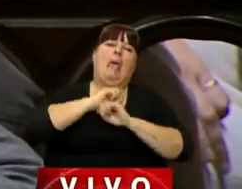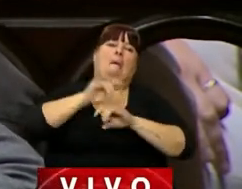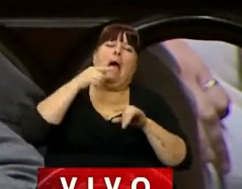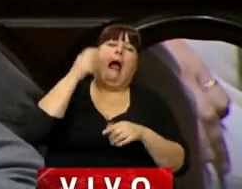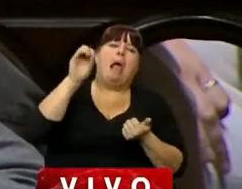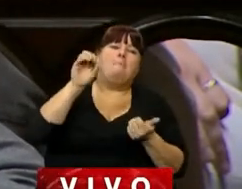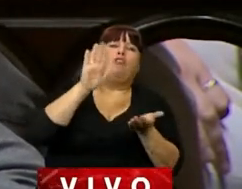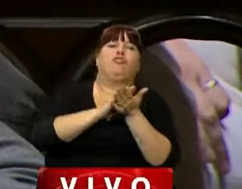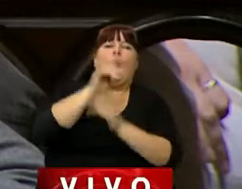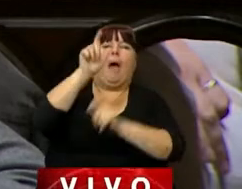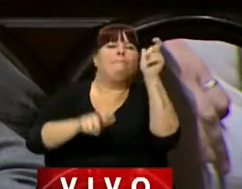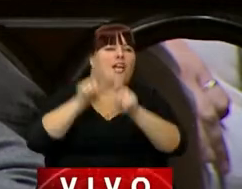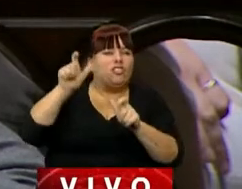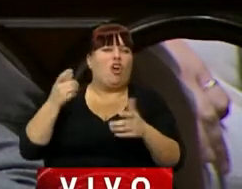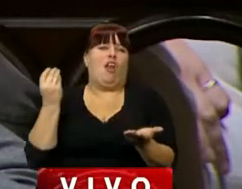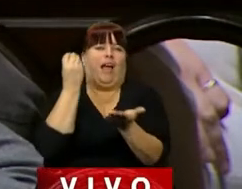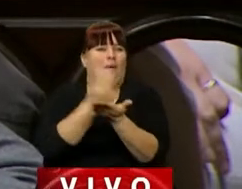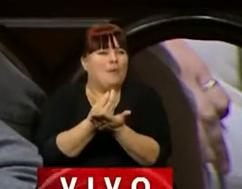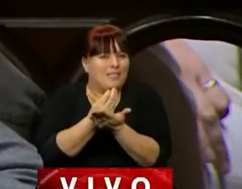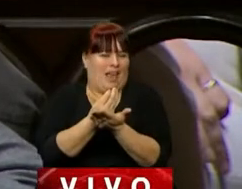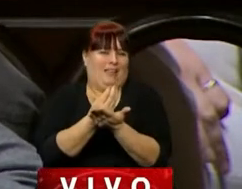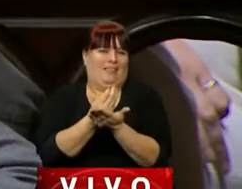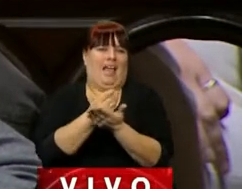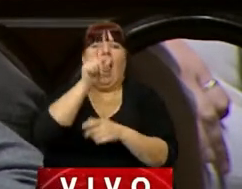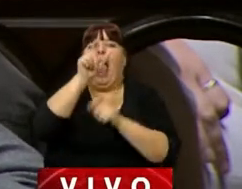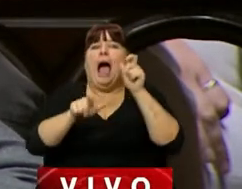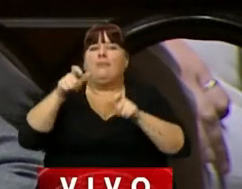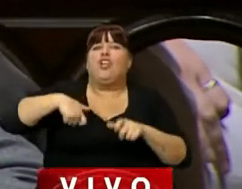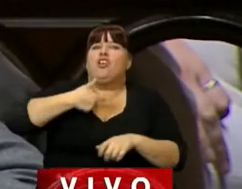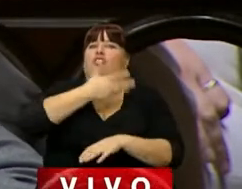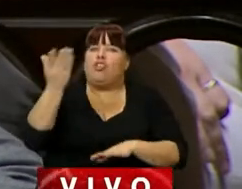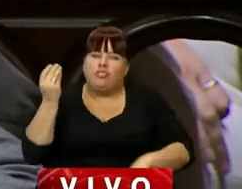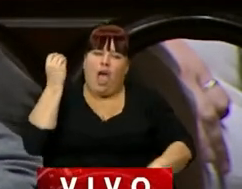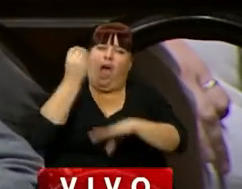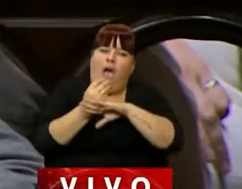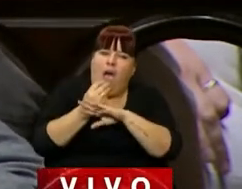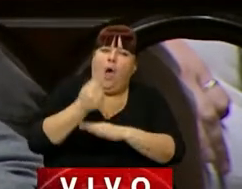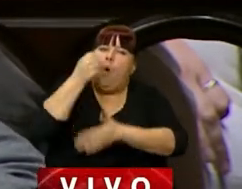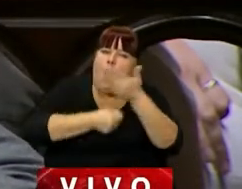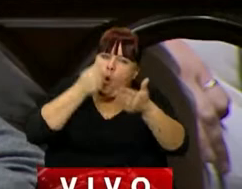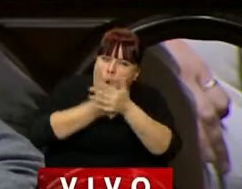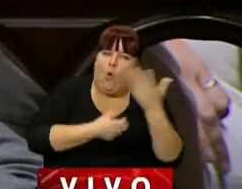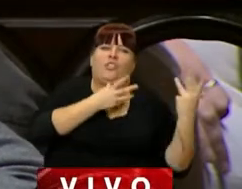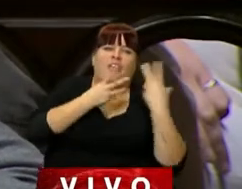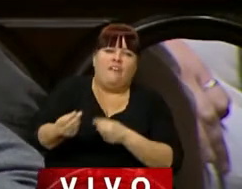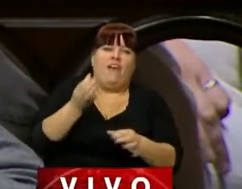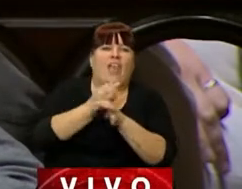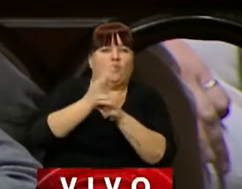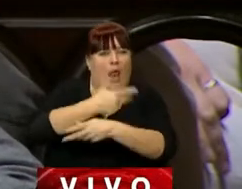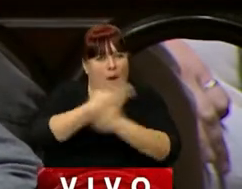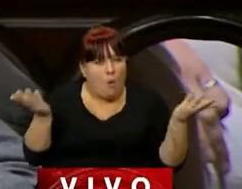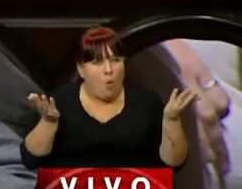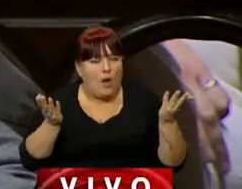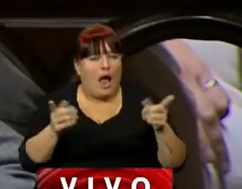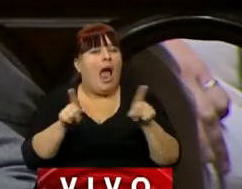demonizar a los dirigentes que representan al sujeto social que se puso al hombro la defensa de la escuela